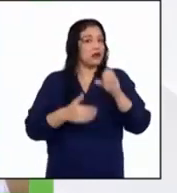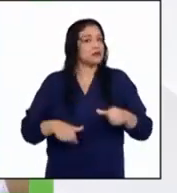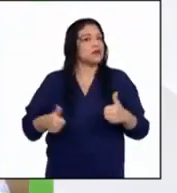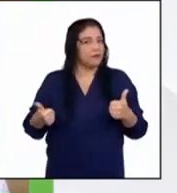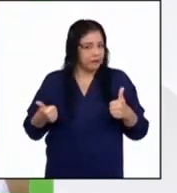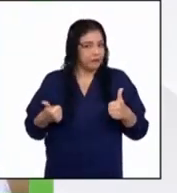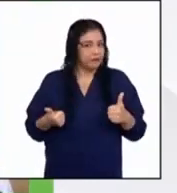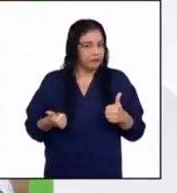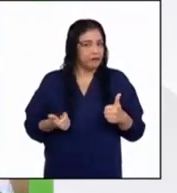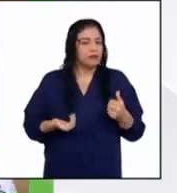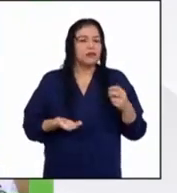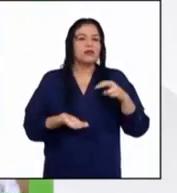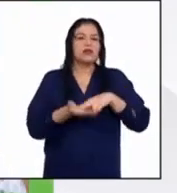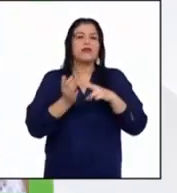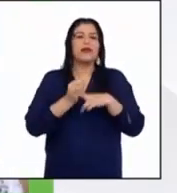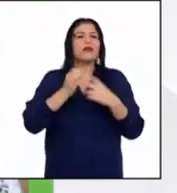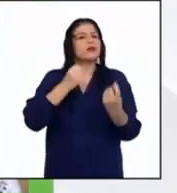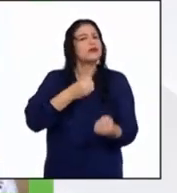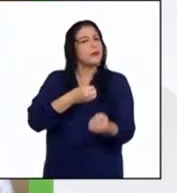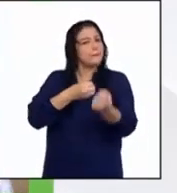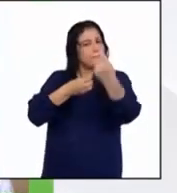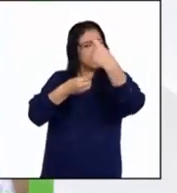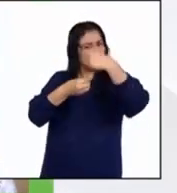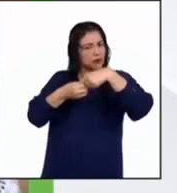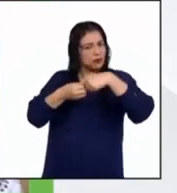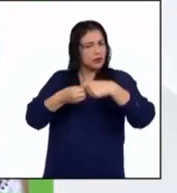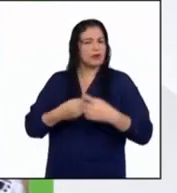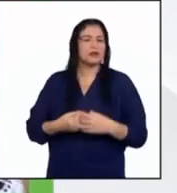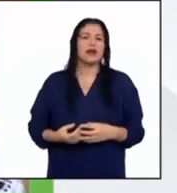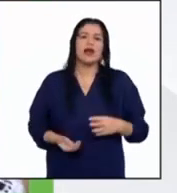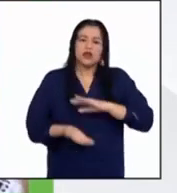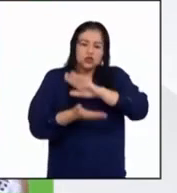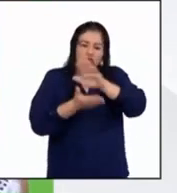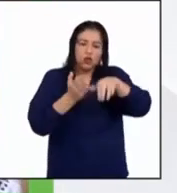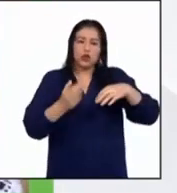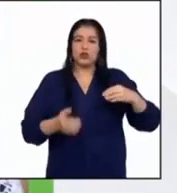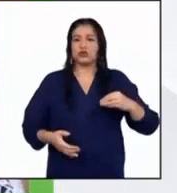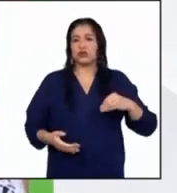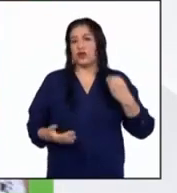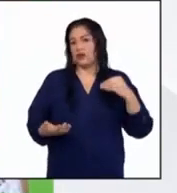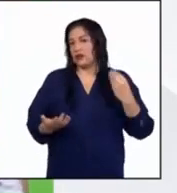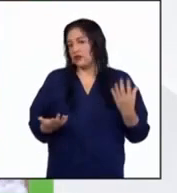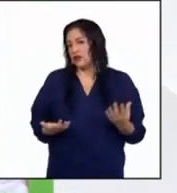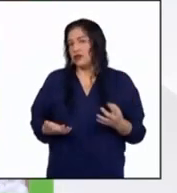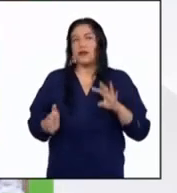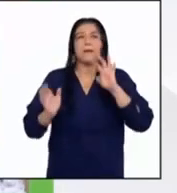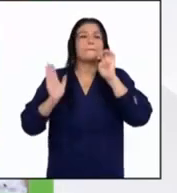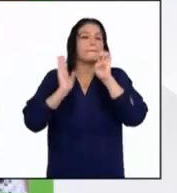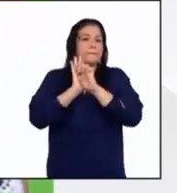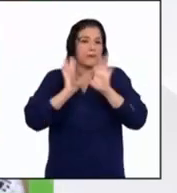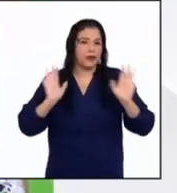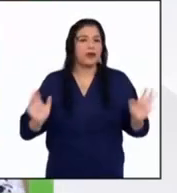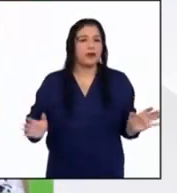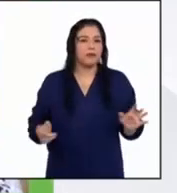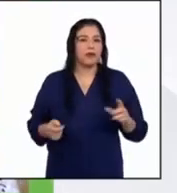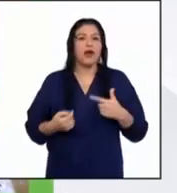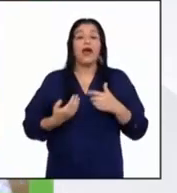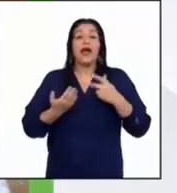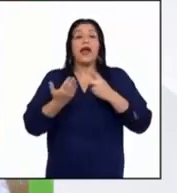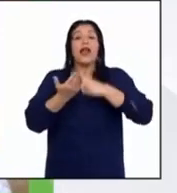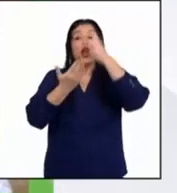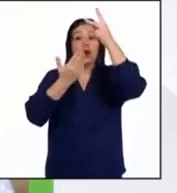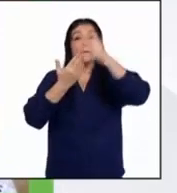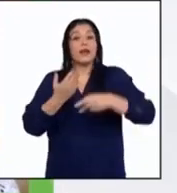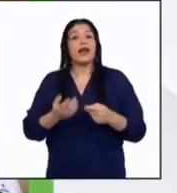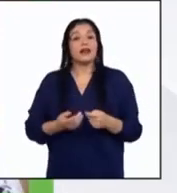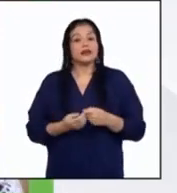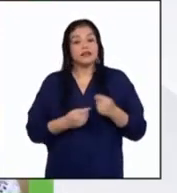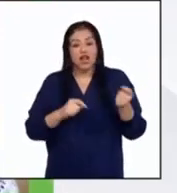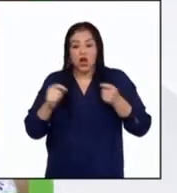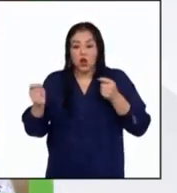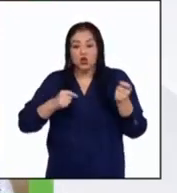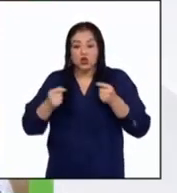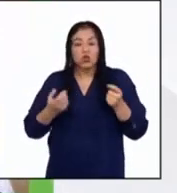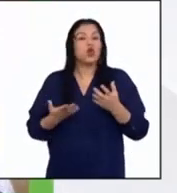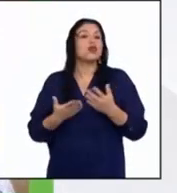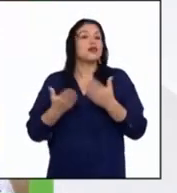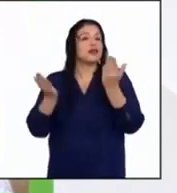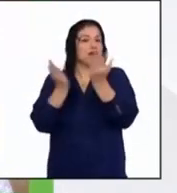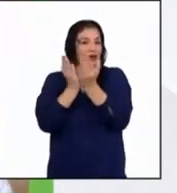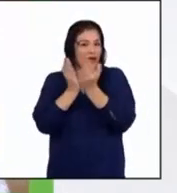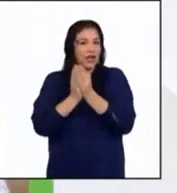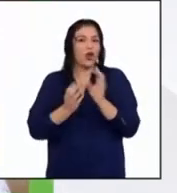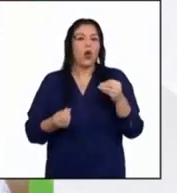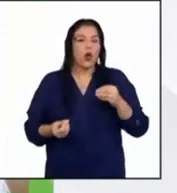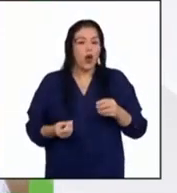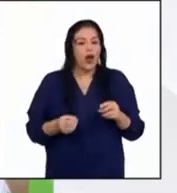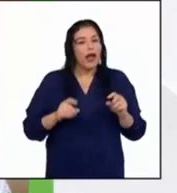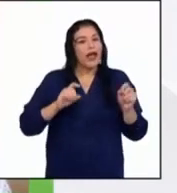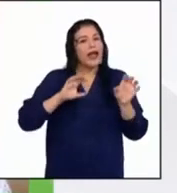al involucrarse a los adolescentes en, por ejemplo, los planes de gestión de la escuela, en la elaboración